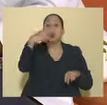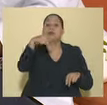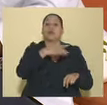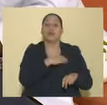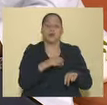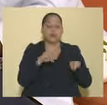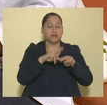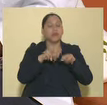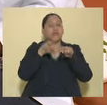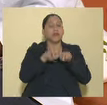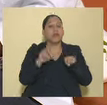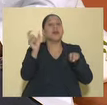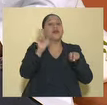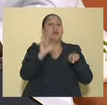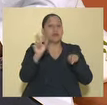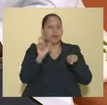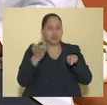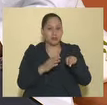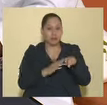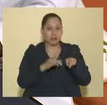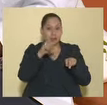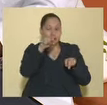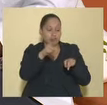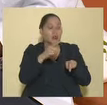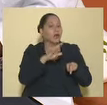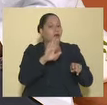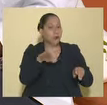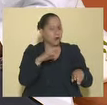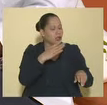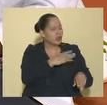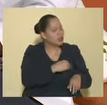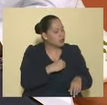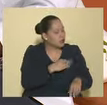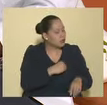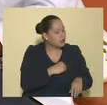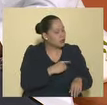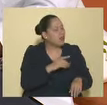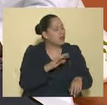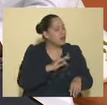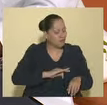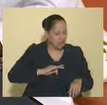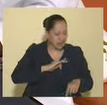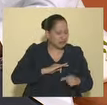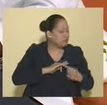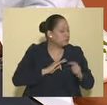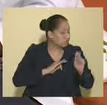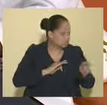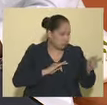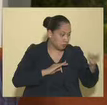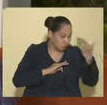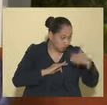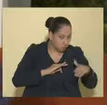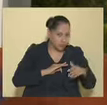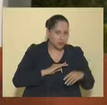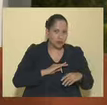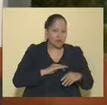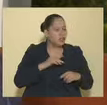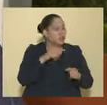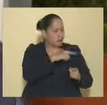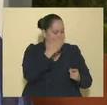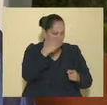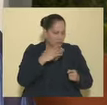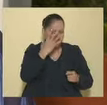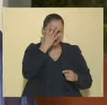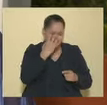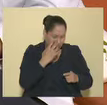se han sentado a hablar directamente sobre, hijo, qué es la felicidad? ¿Qué es la